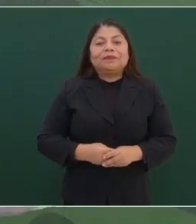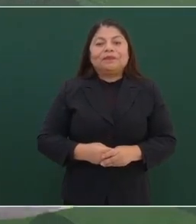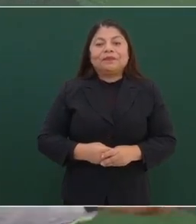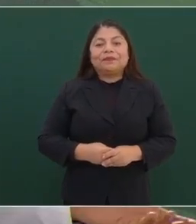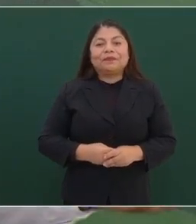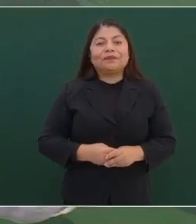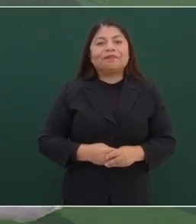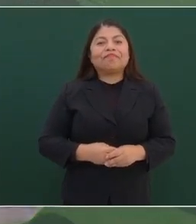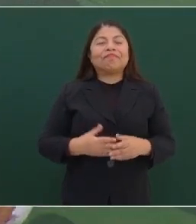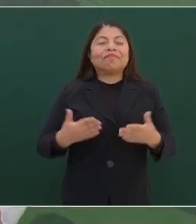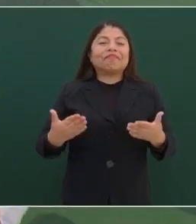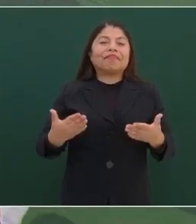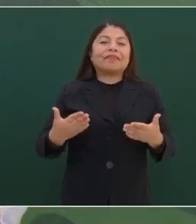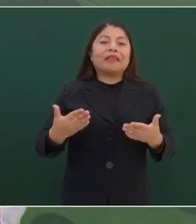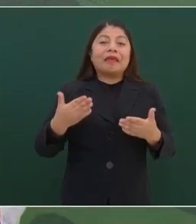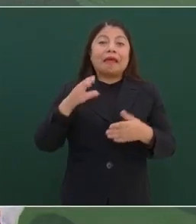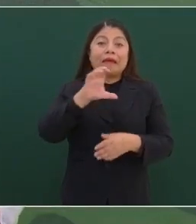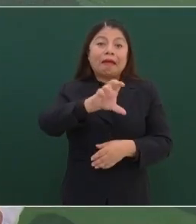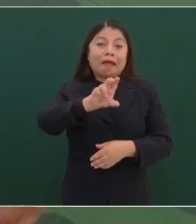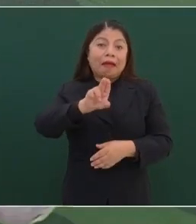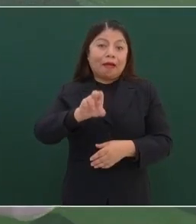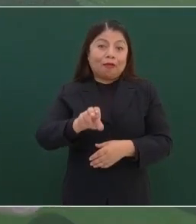49 años de Cancún, ¿no?